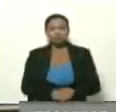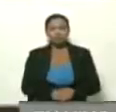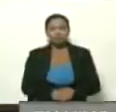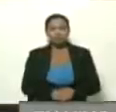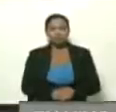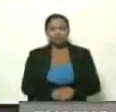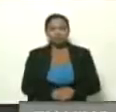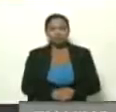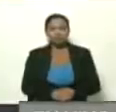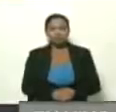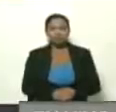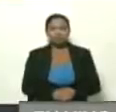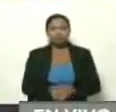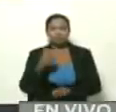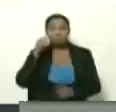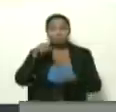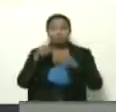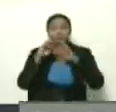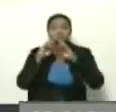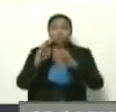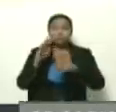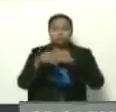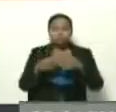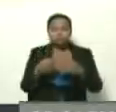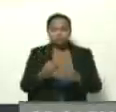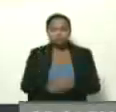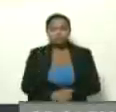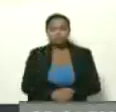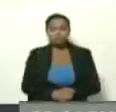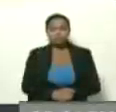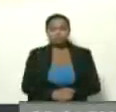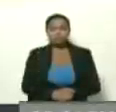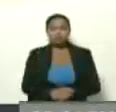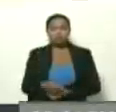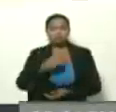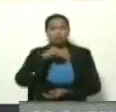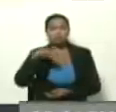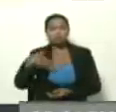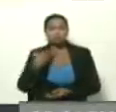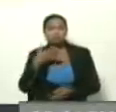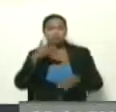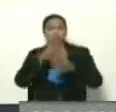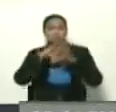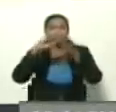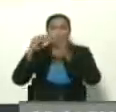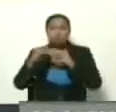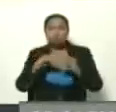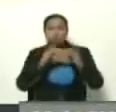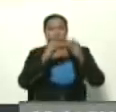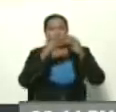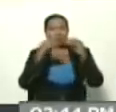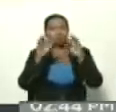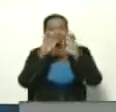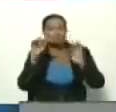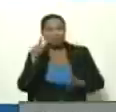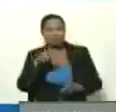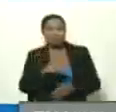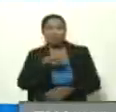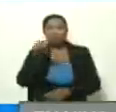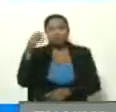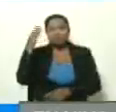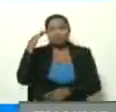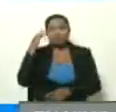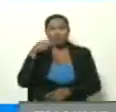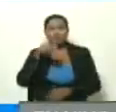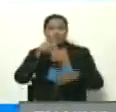Y en base a esos resultados, nosotros podemos ir corrigiendo. Ustedes saben que para